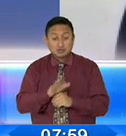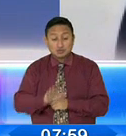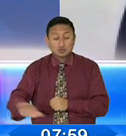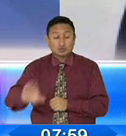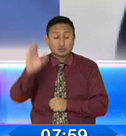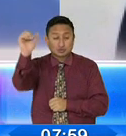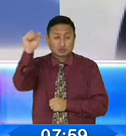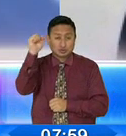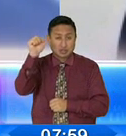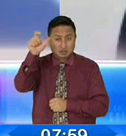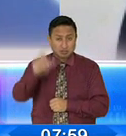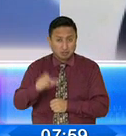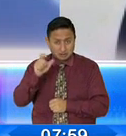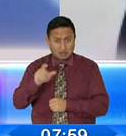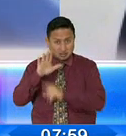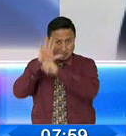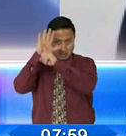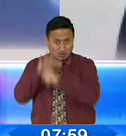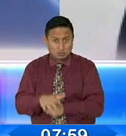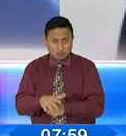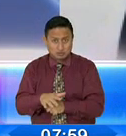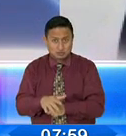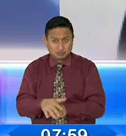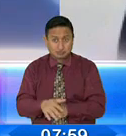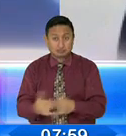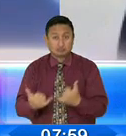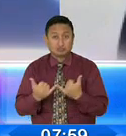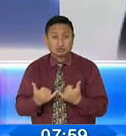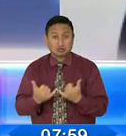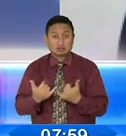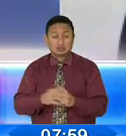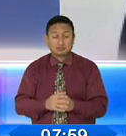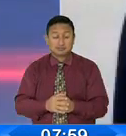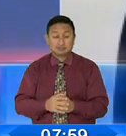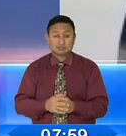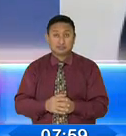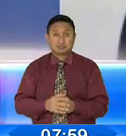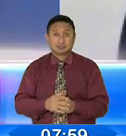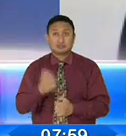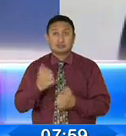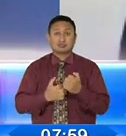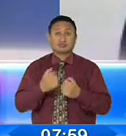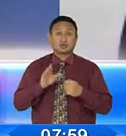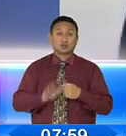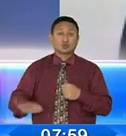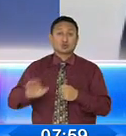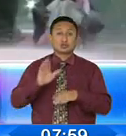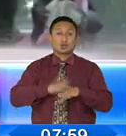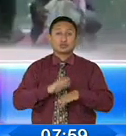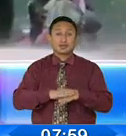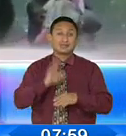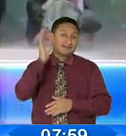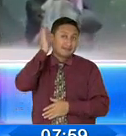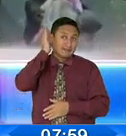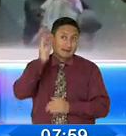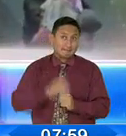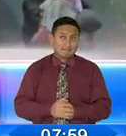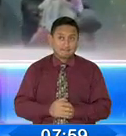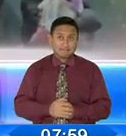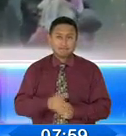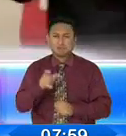derechos de la población migrante realmente en todos los países se ve acrecentada por su condición de ser mujer. Comentarios